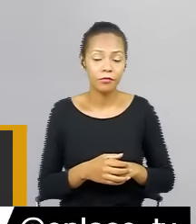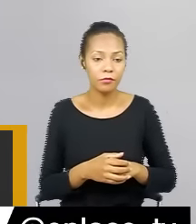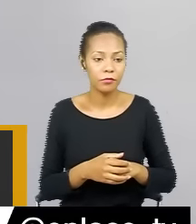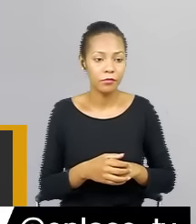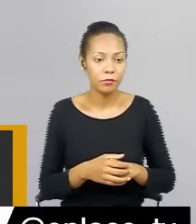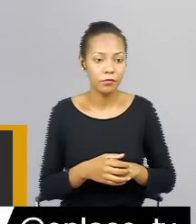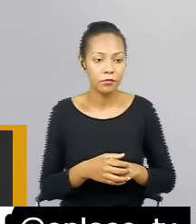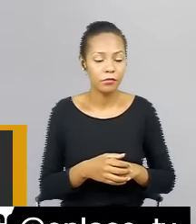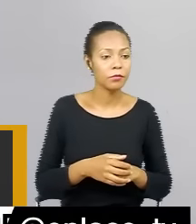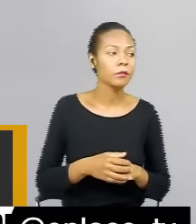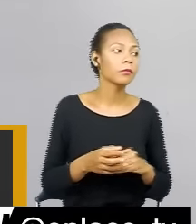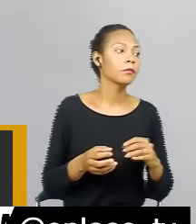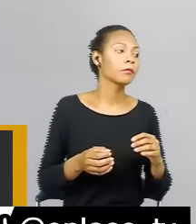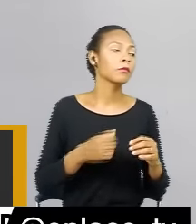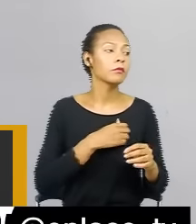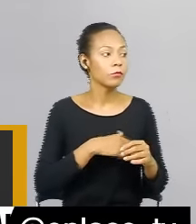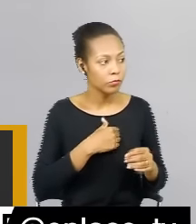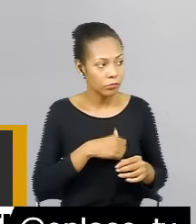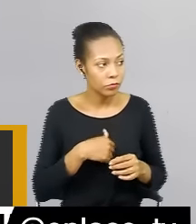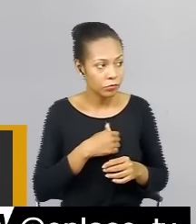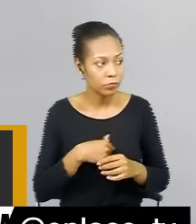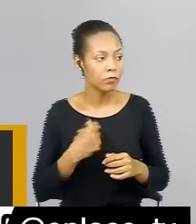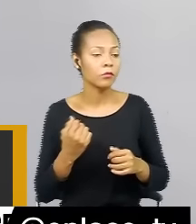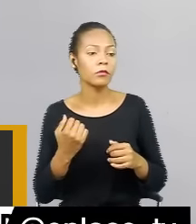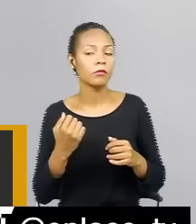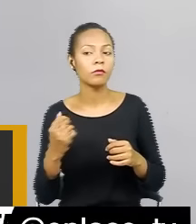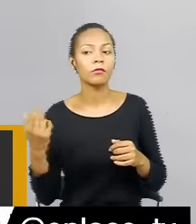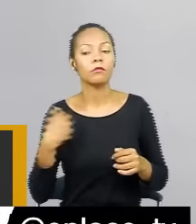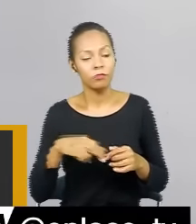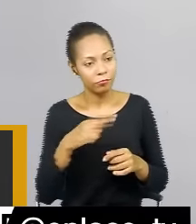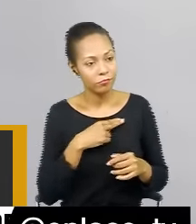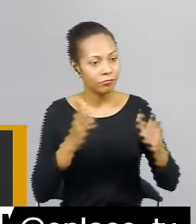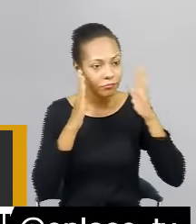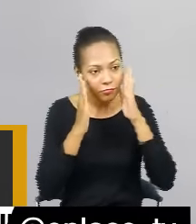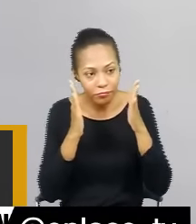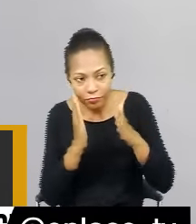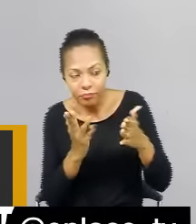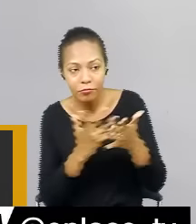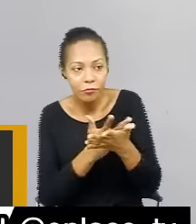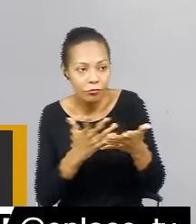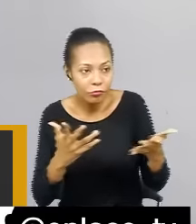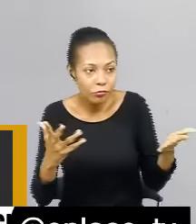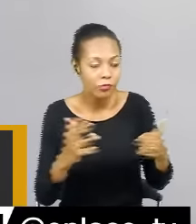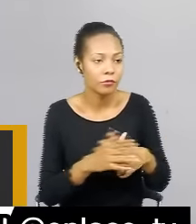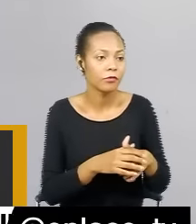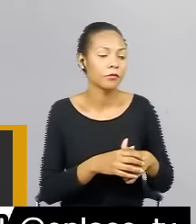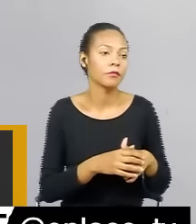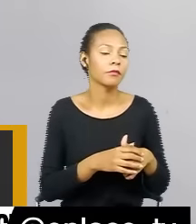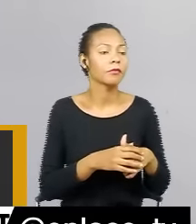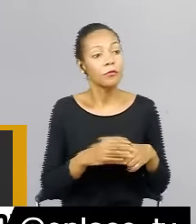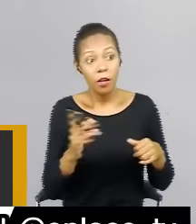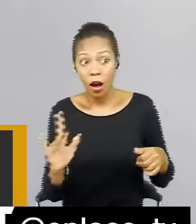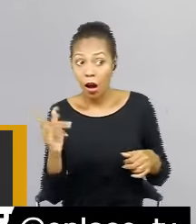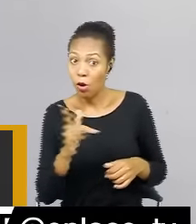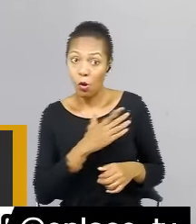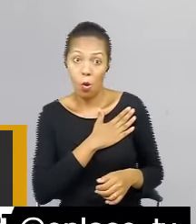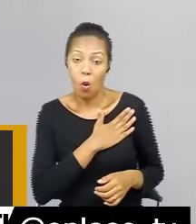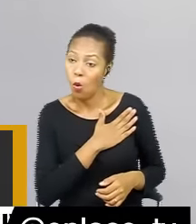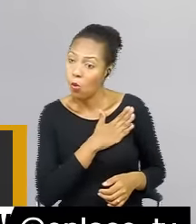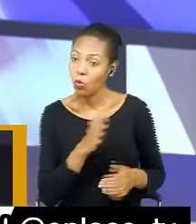favor, estamos aquí para escucharlos, somos sus amigos, somos su empresa y vamos a seguir comprometidos con cada uno de